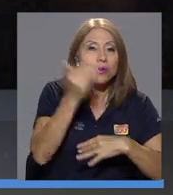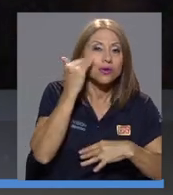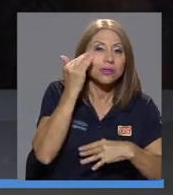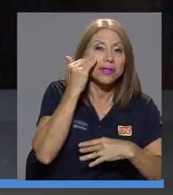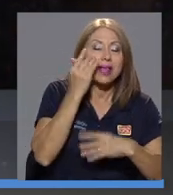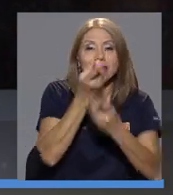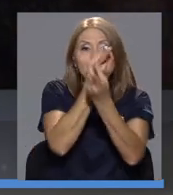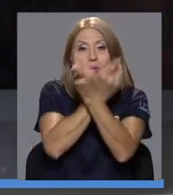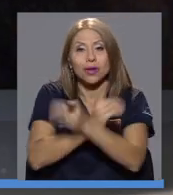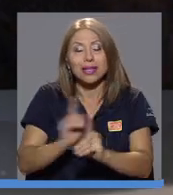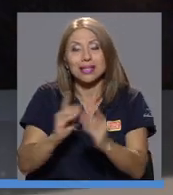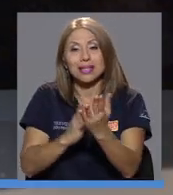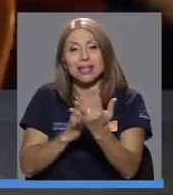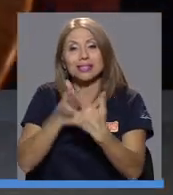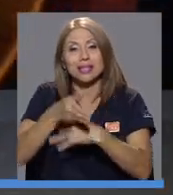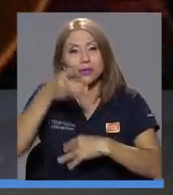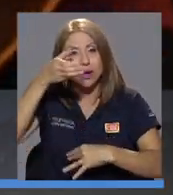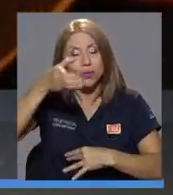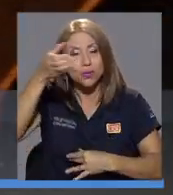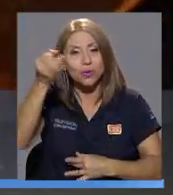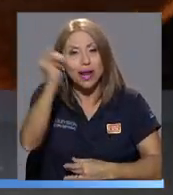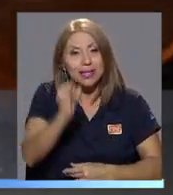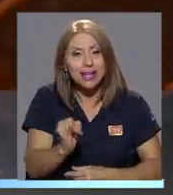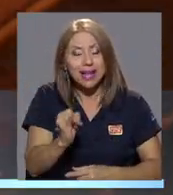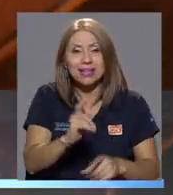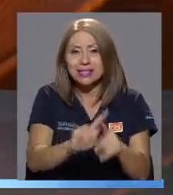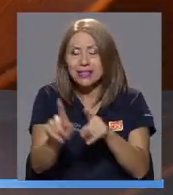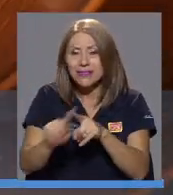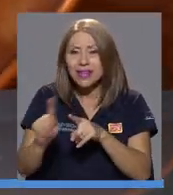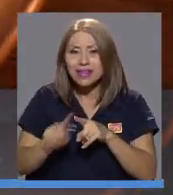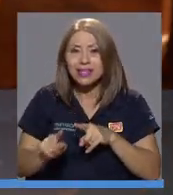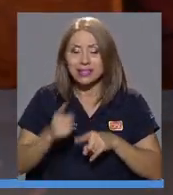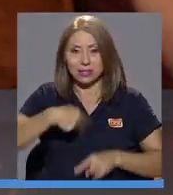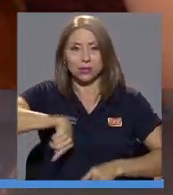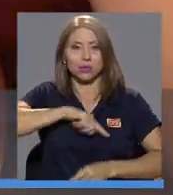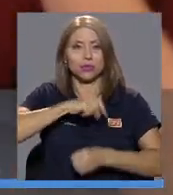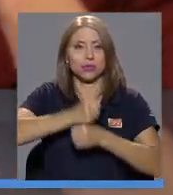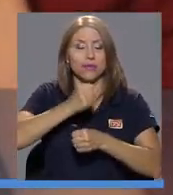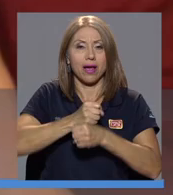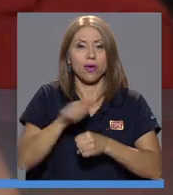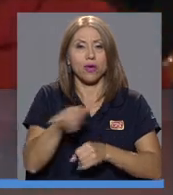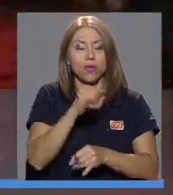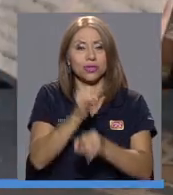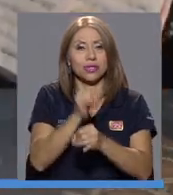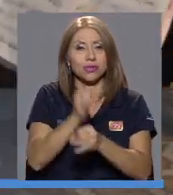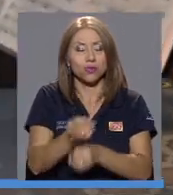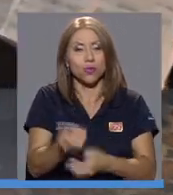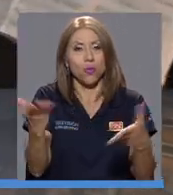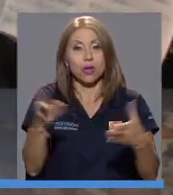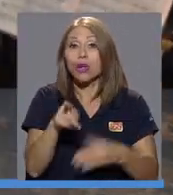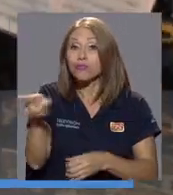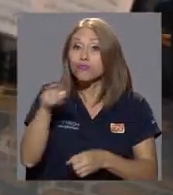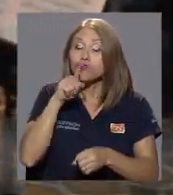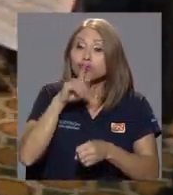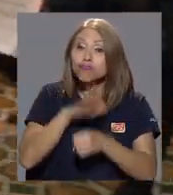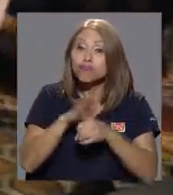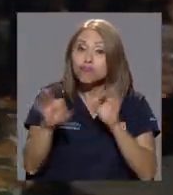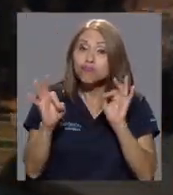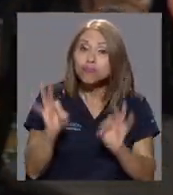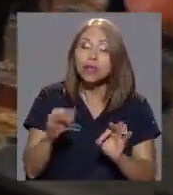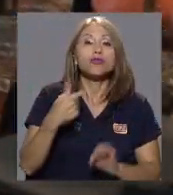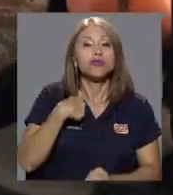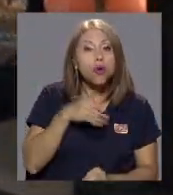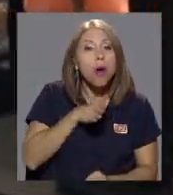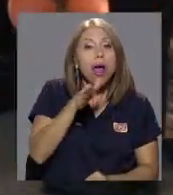acceso a la cultura a las artes en sus diferentes manifestaciones es parte de nuestro trabajo como institución pública y ustedes lo cumplen muy bien yo he estado en